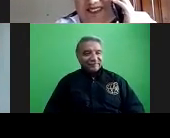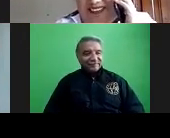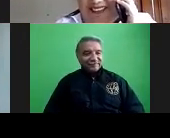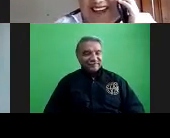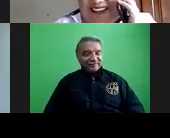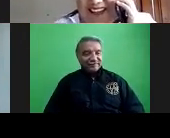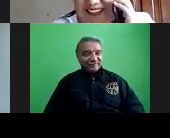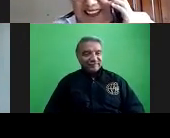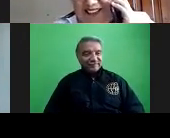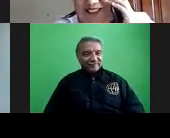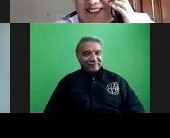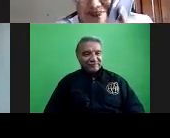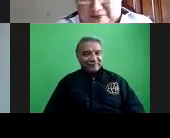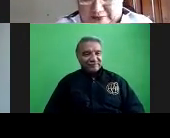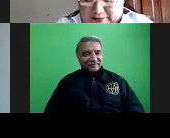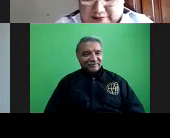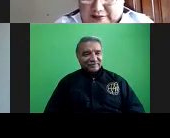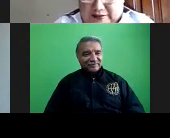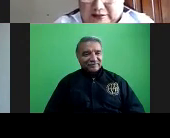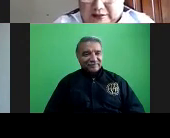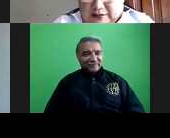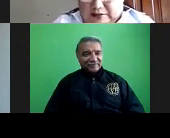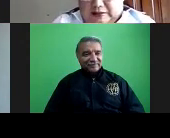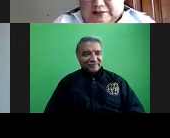con ellos y de esa forma se comunicaba.